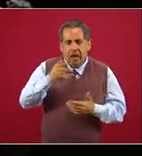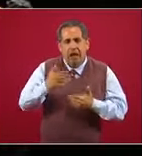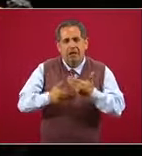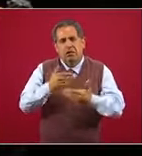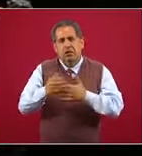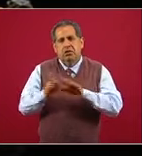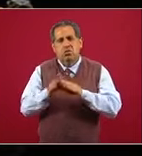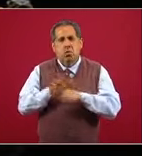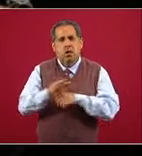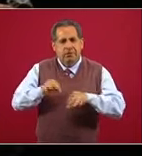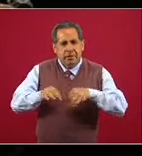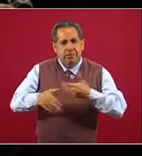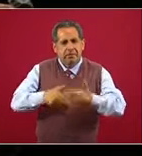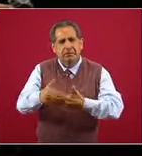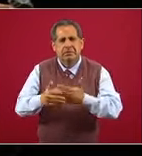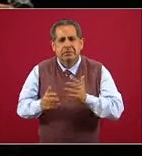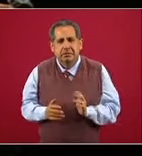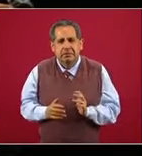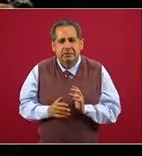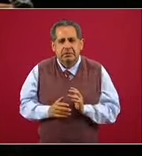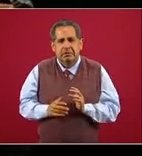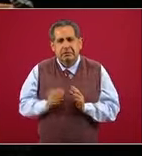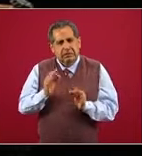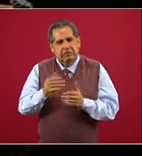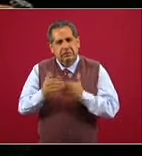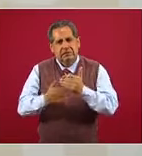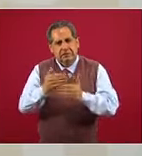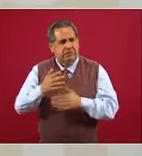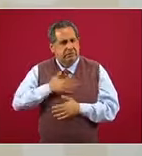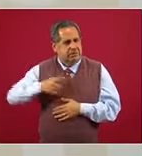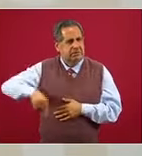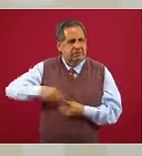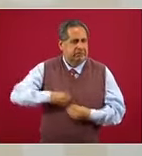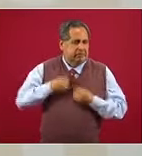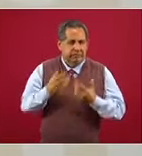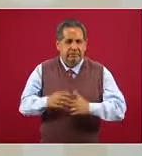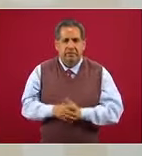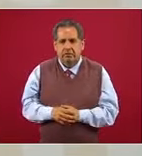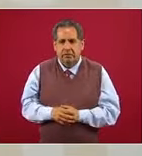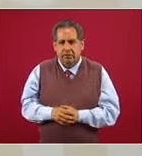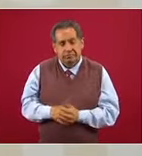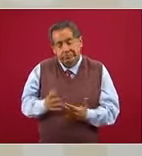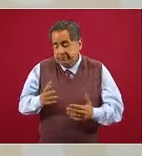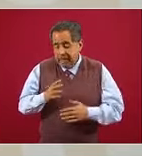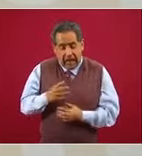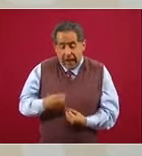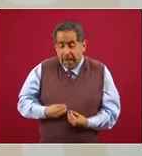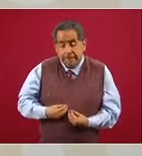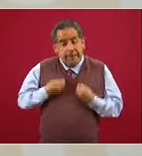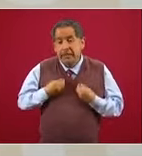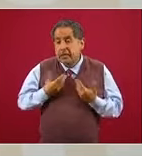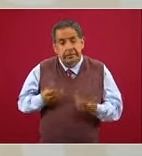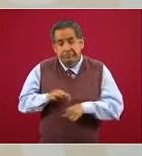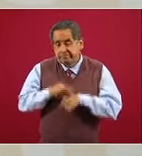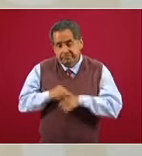retomando las actividades cotidianas de nuestra vida. Hay que vivir también.